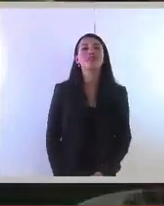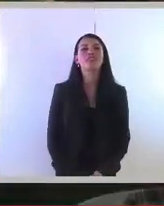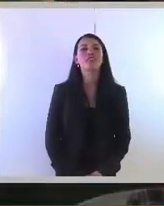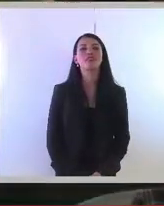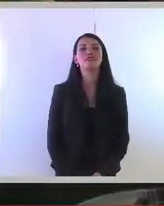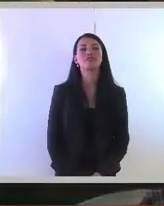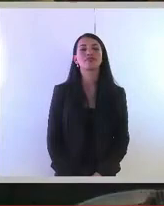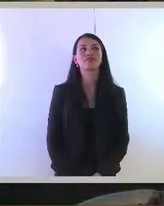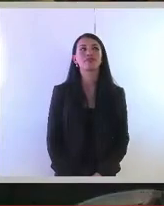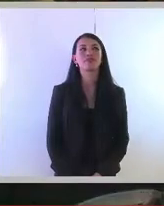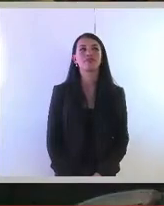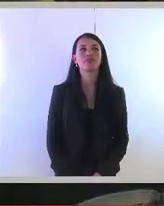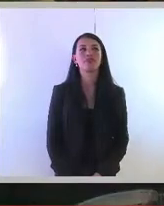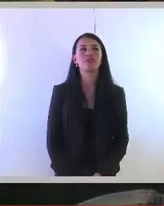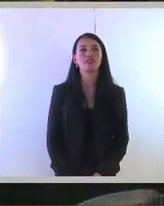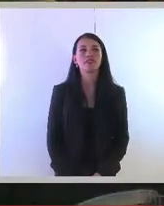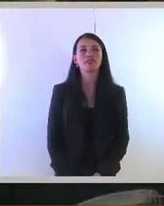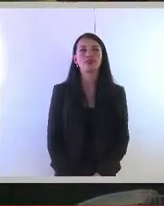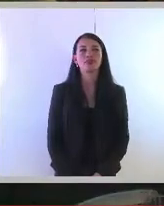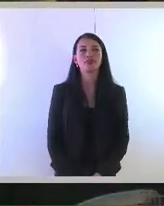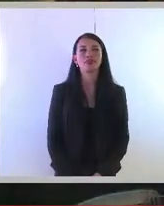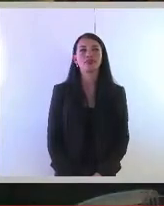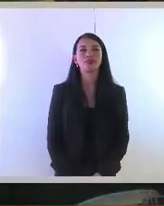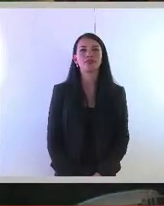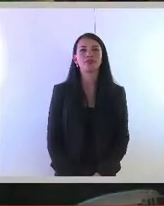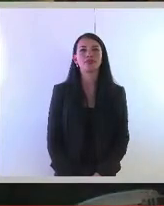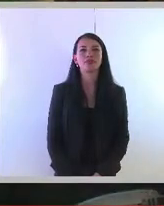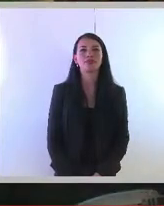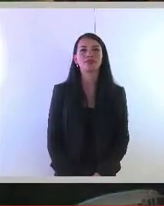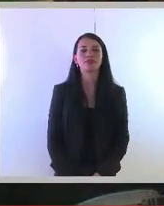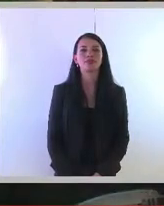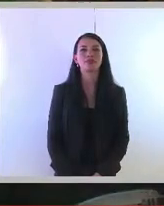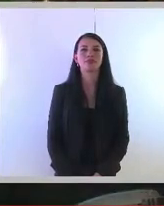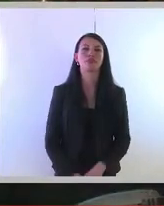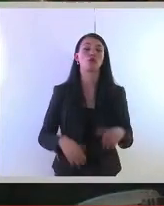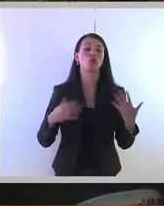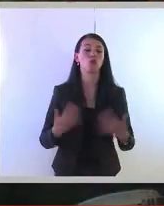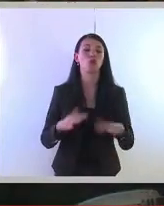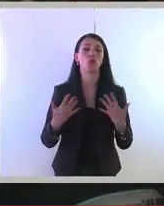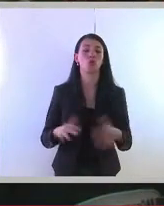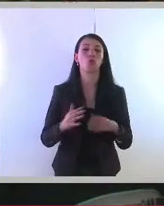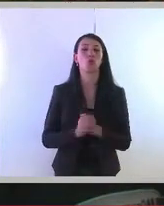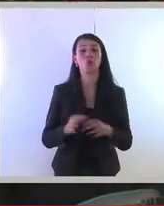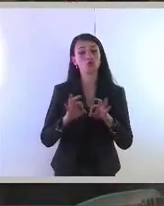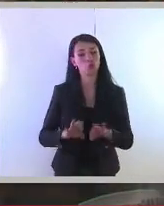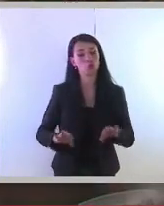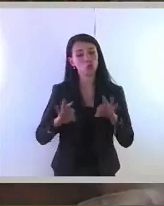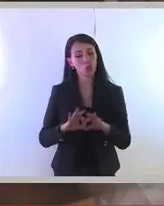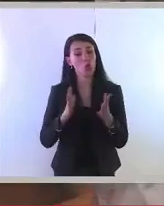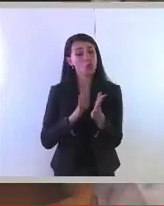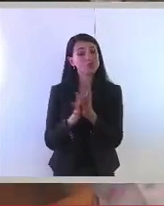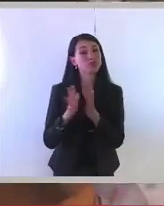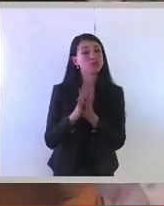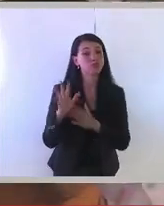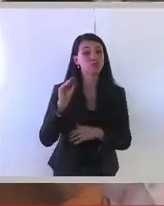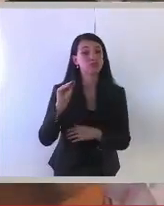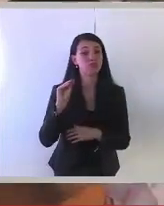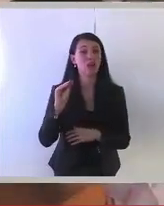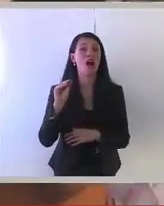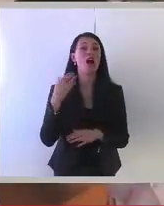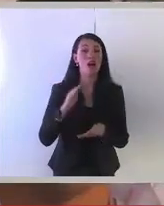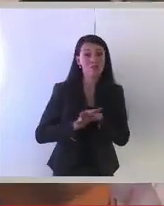Bueno, hay una buenísima noticia. habíamos invitado,